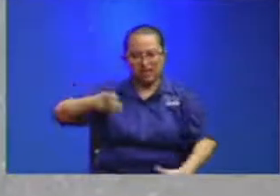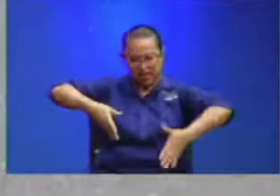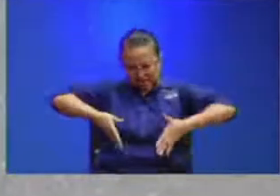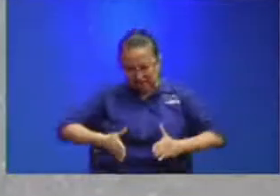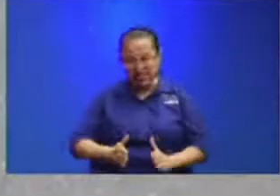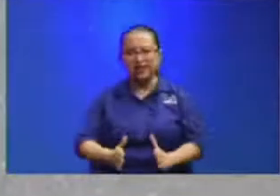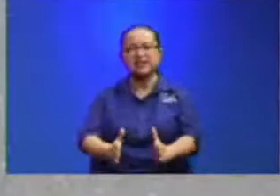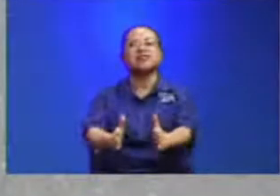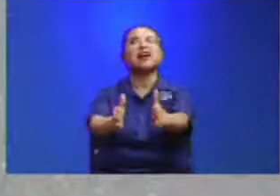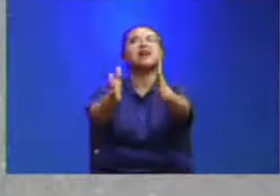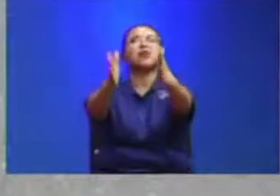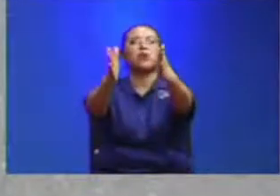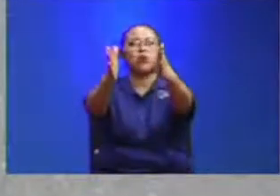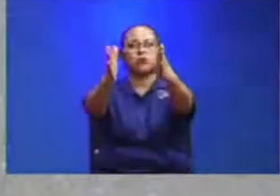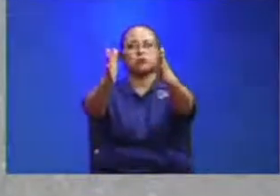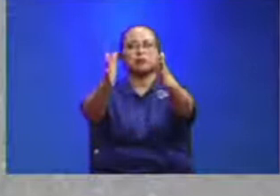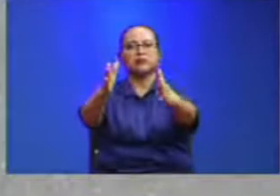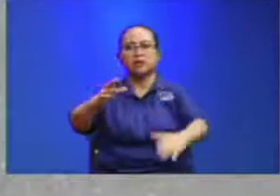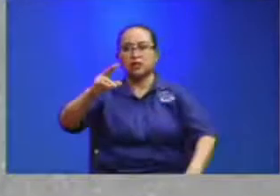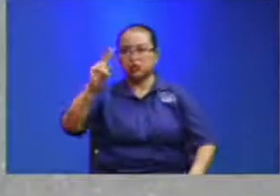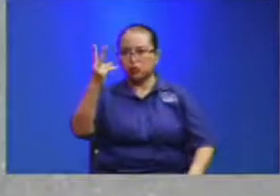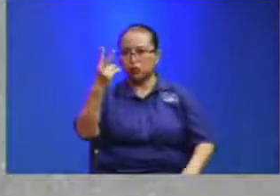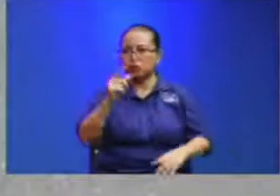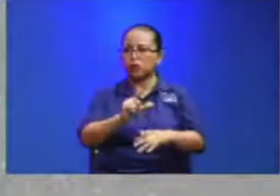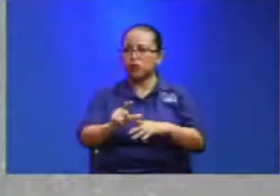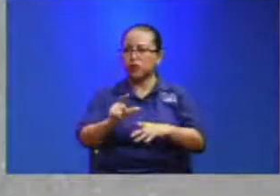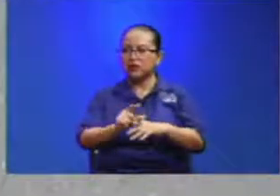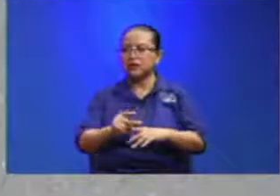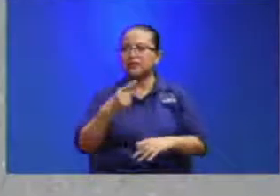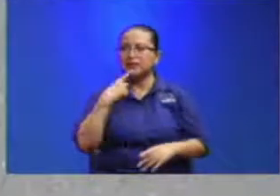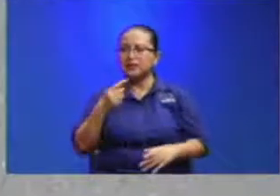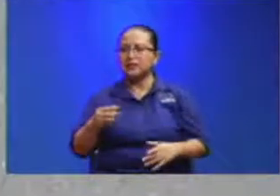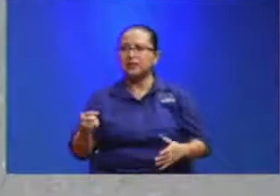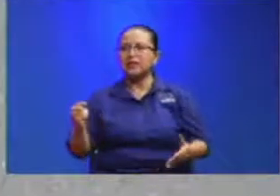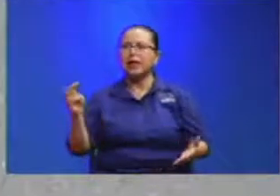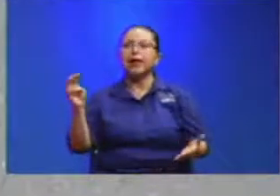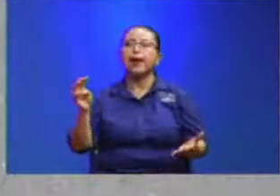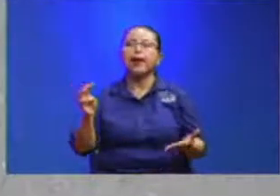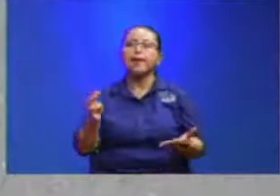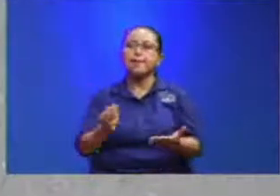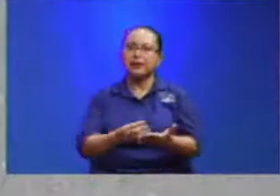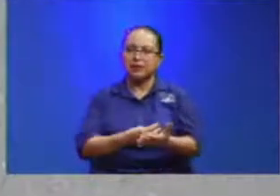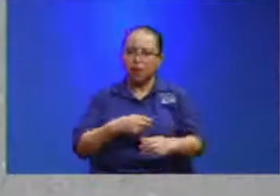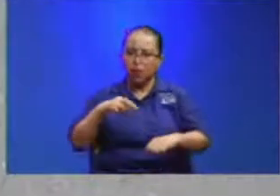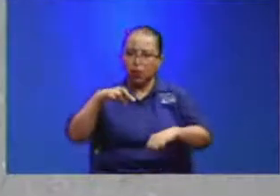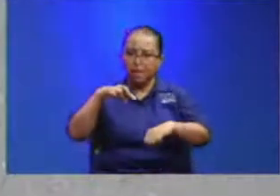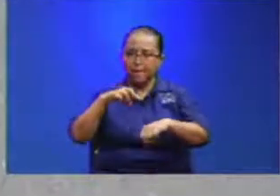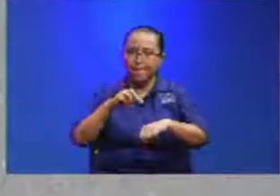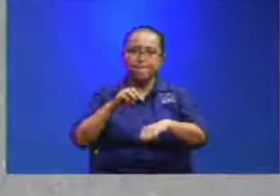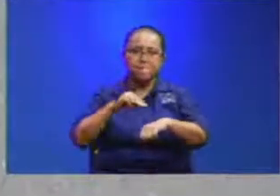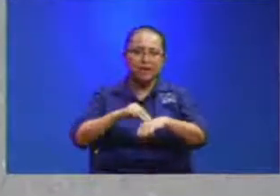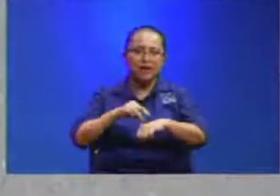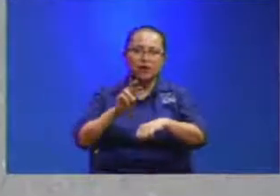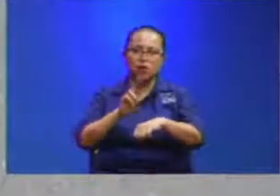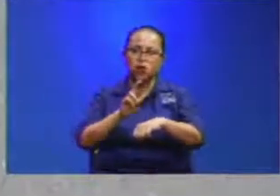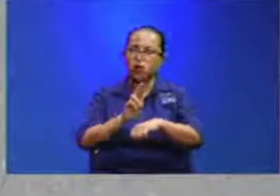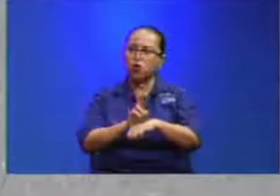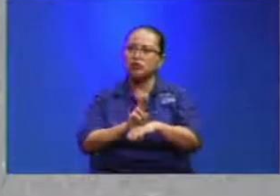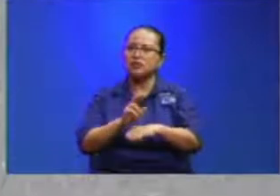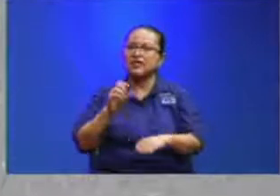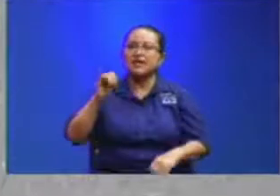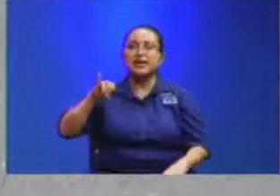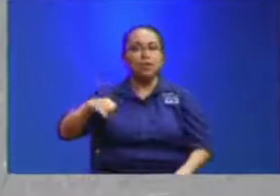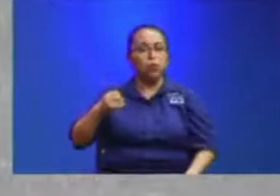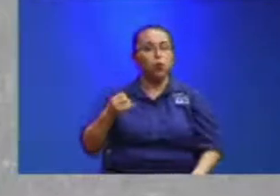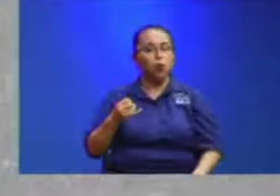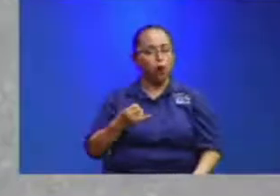sus sendas estas son las únicas dos cosas que dicen mateo marcos y juan ya le conté lucas